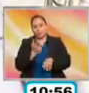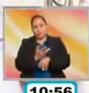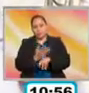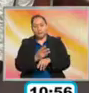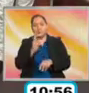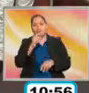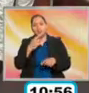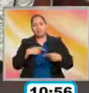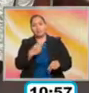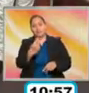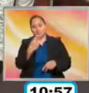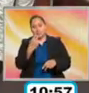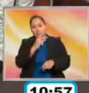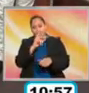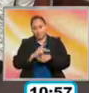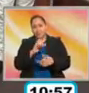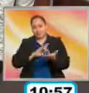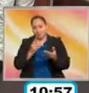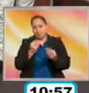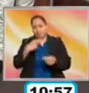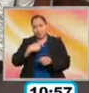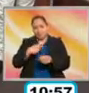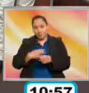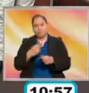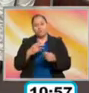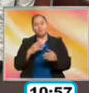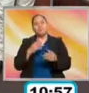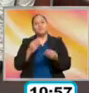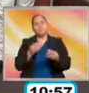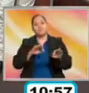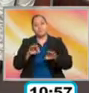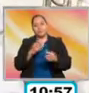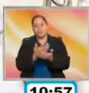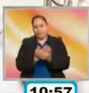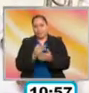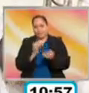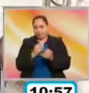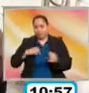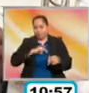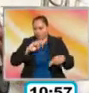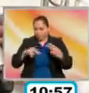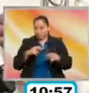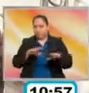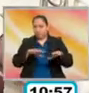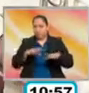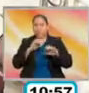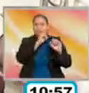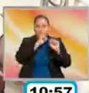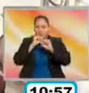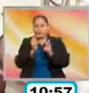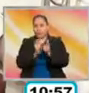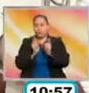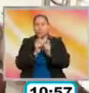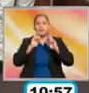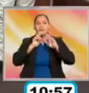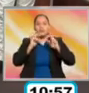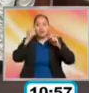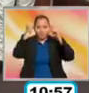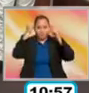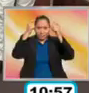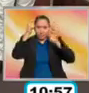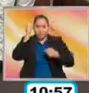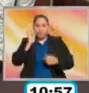esos países, que nos han apoyado muchísimo, que nos están invitando mucho a trabajar. Espérense también porque vamos a ir con todo nuestro show, con nuestra banda, nuestro grupo ranchero sinaloense.